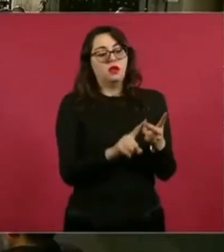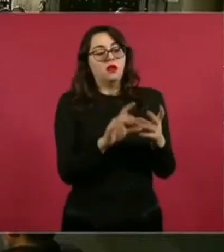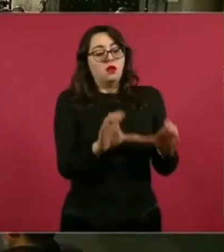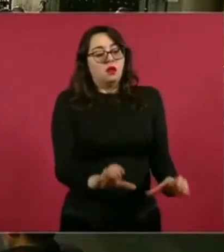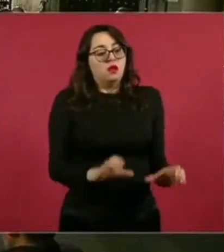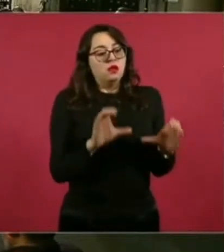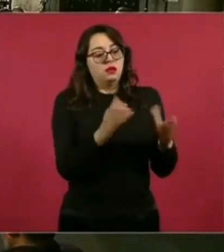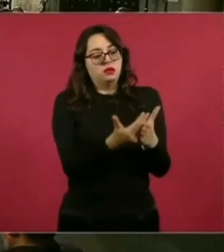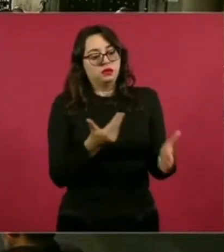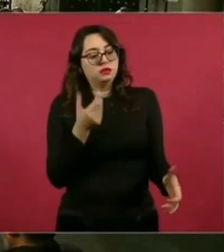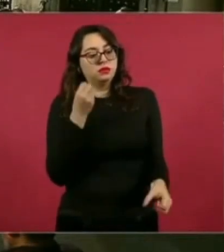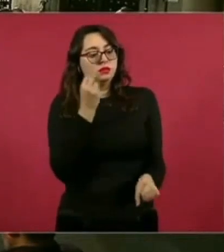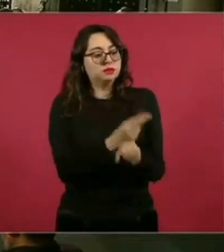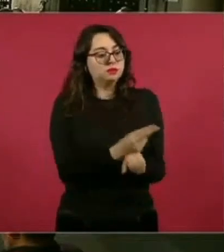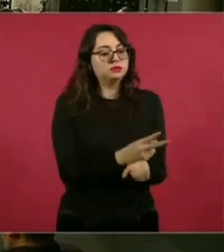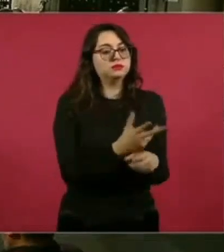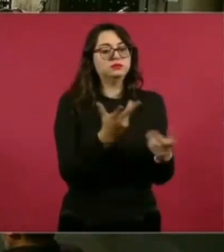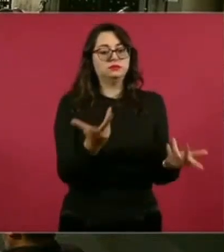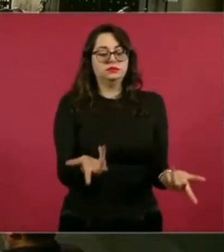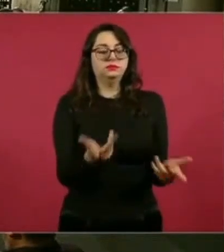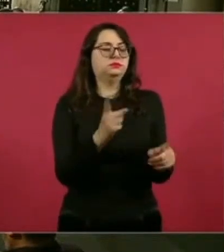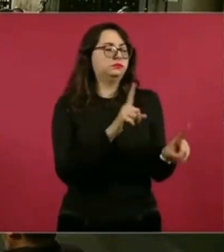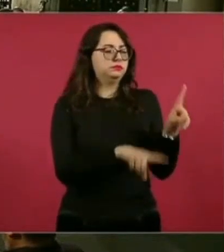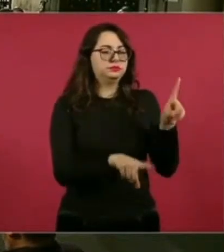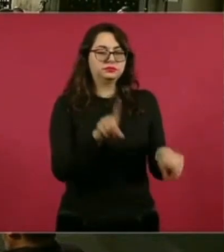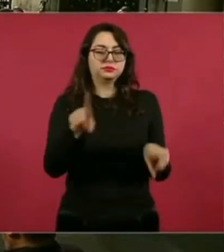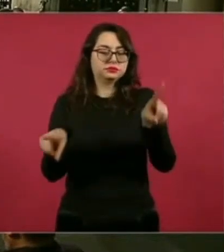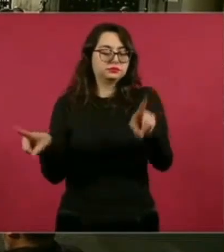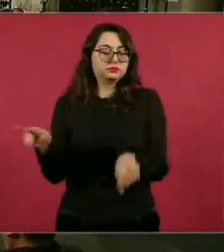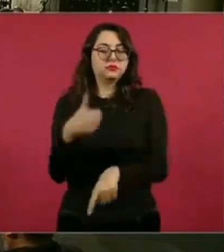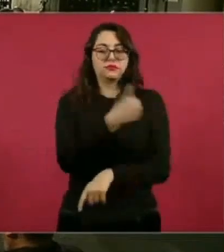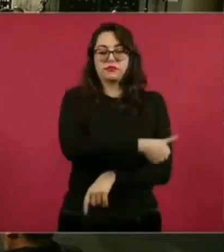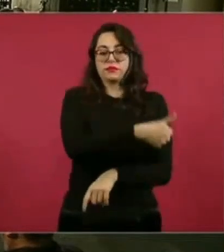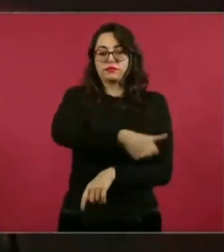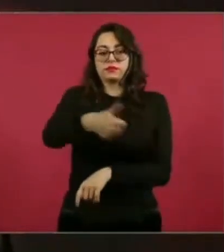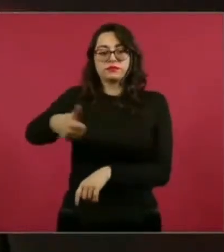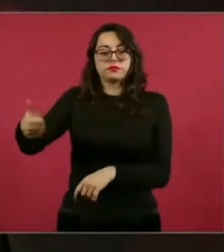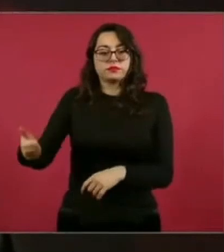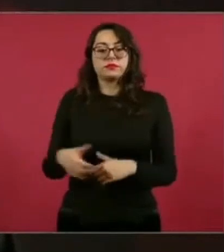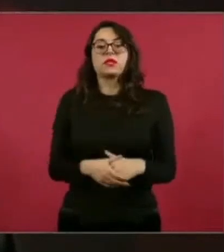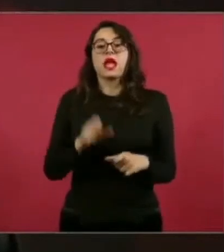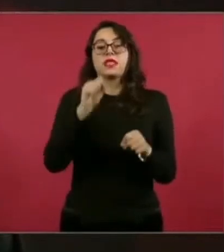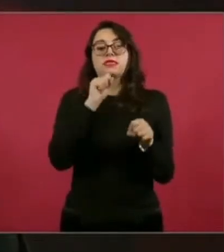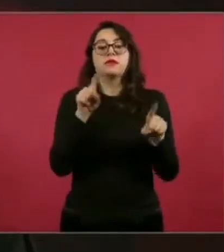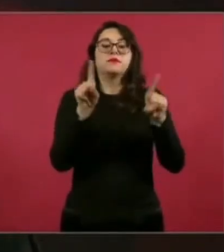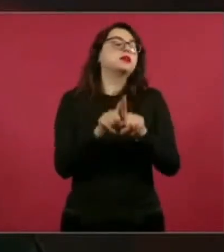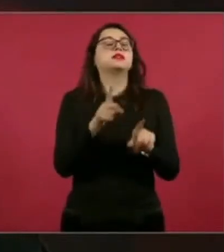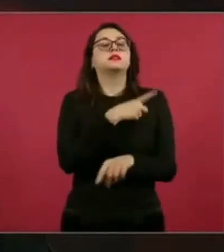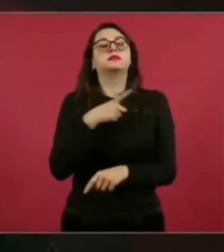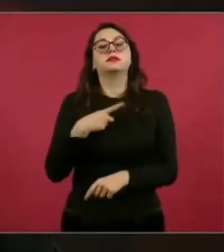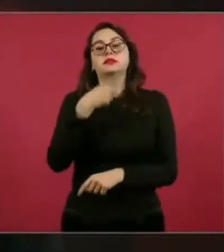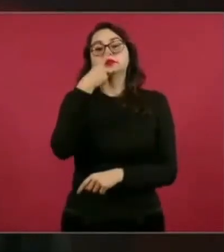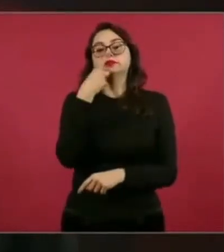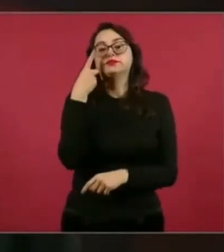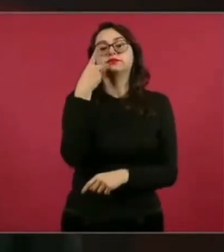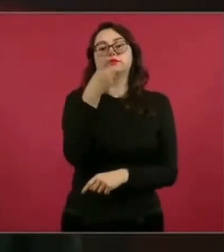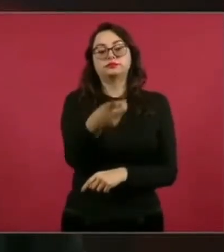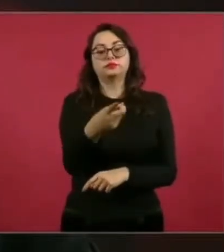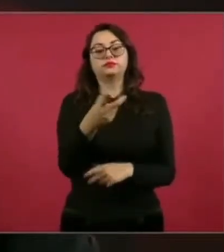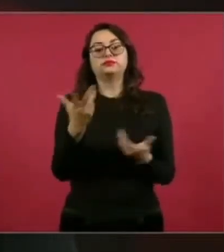medidas materiales o medidas de autoprotección. Bueno, también es importante mencionar que todas las medidas que se otorgan